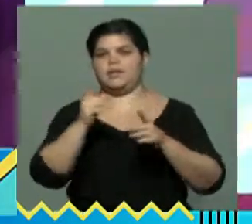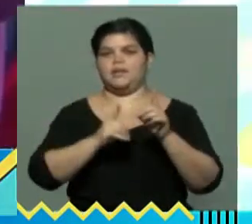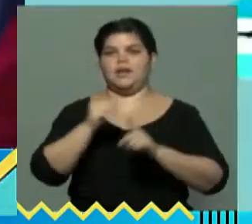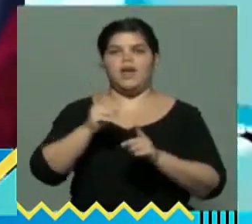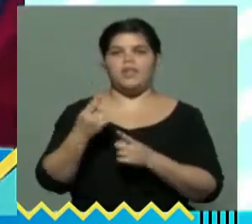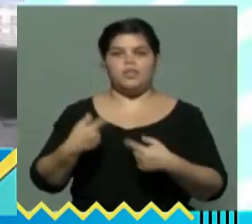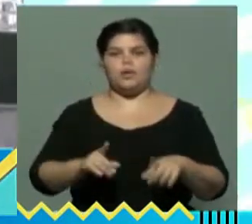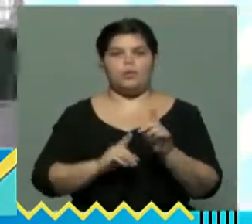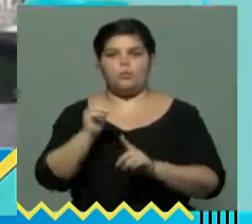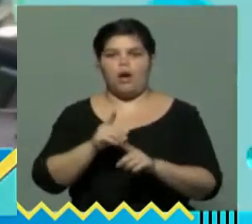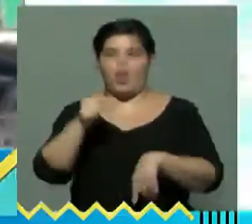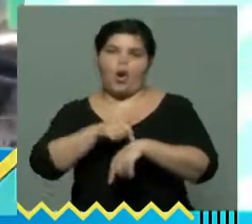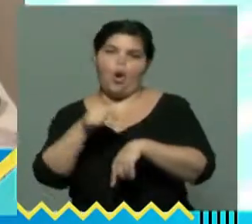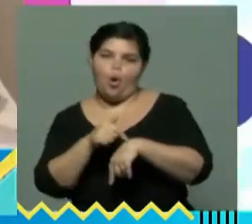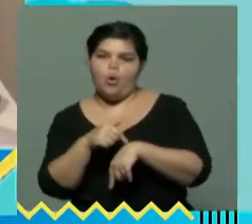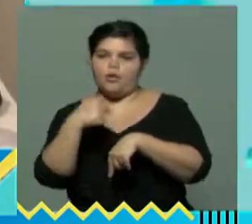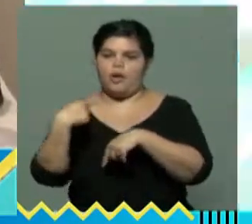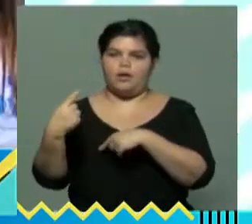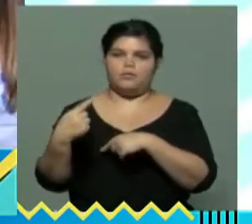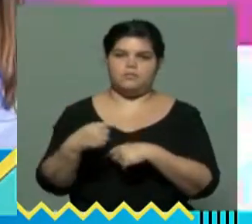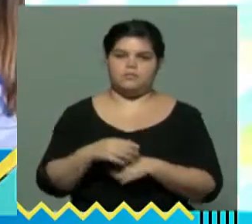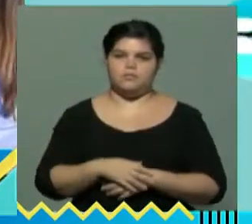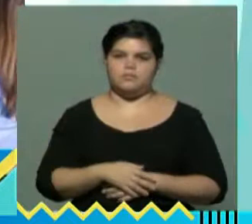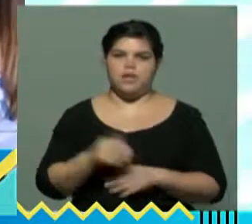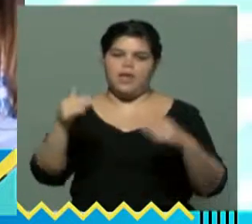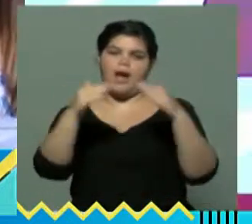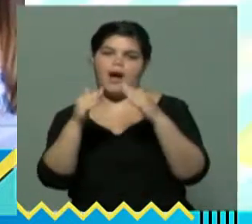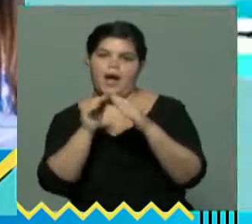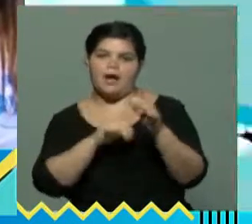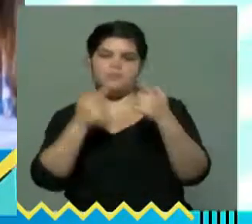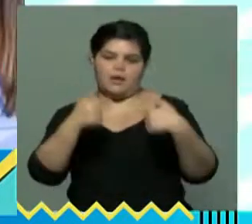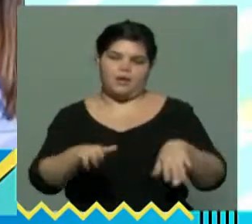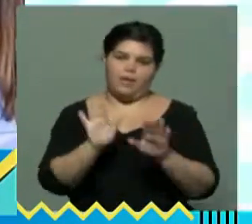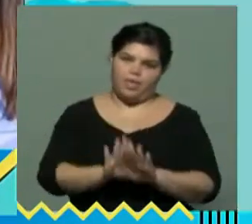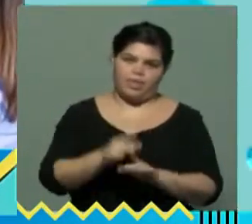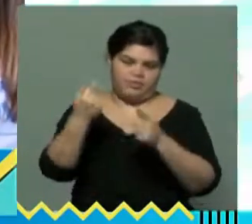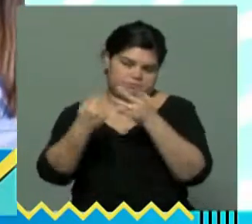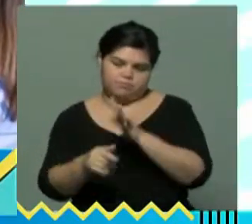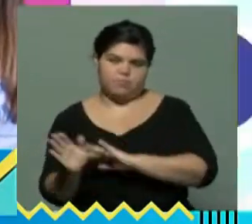informalidad de horario, bueno, de poder realizarse en el hogar y demás. Estamos frente a un